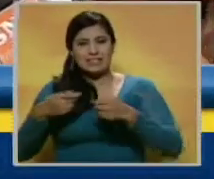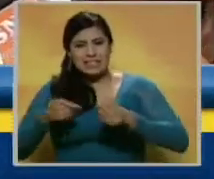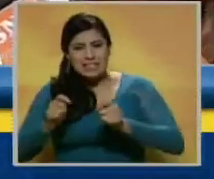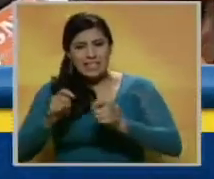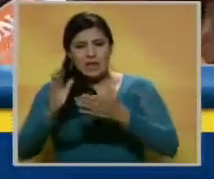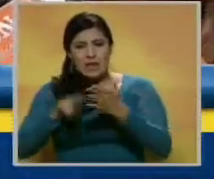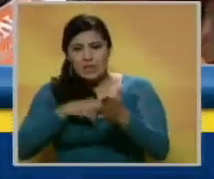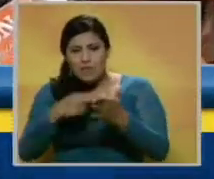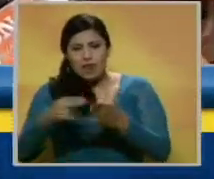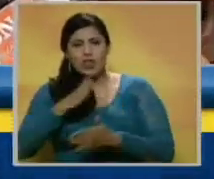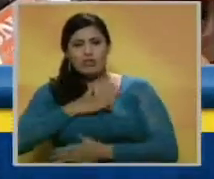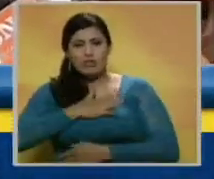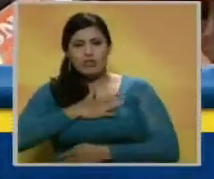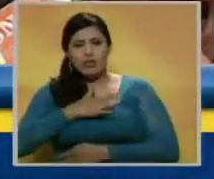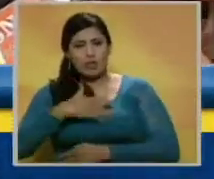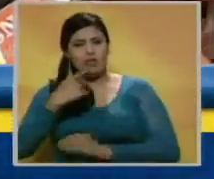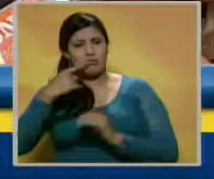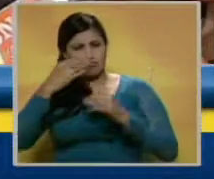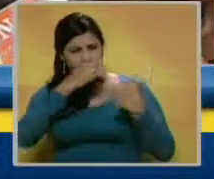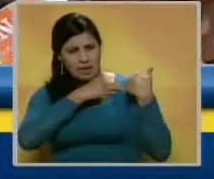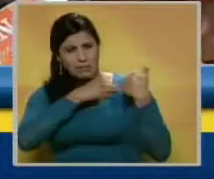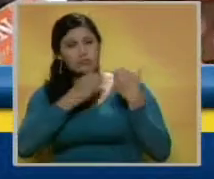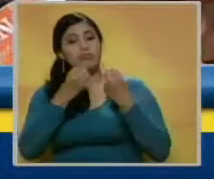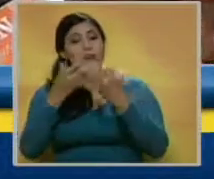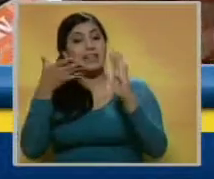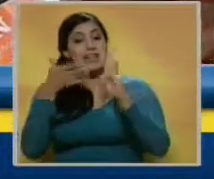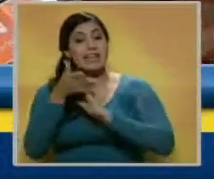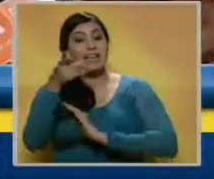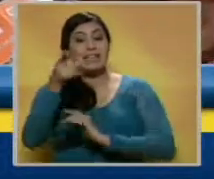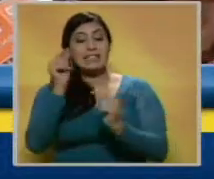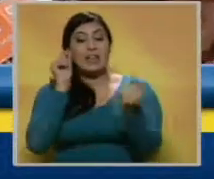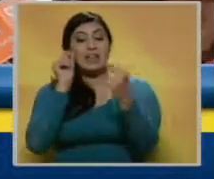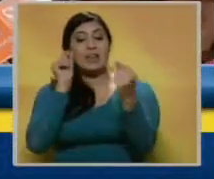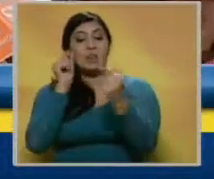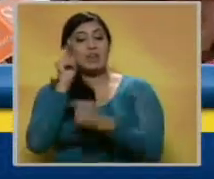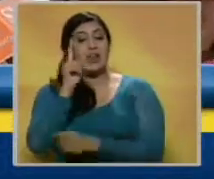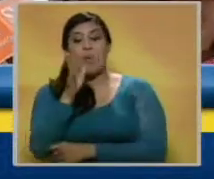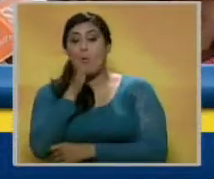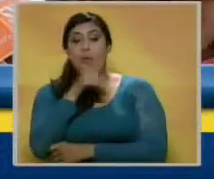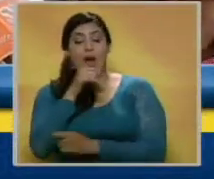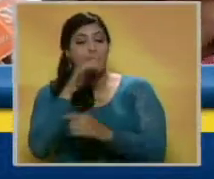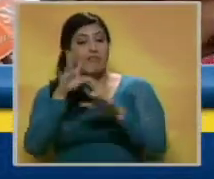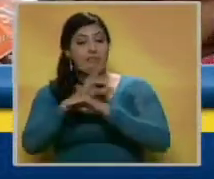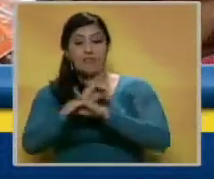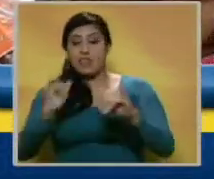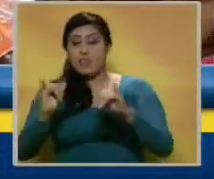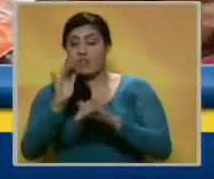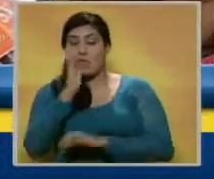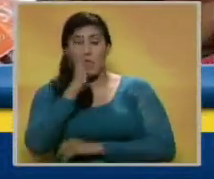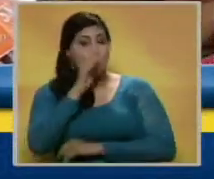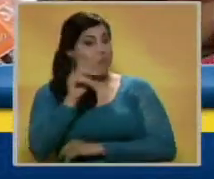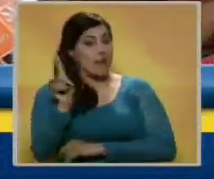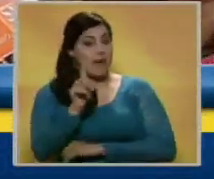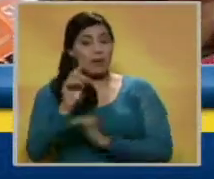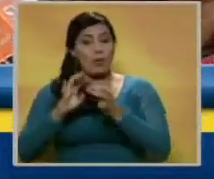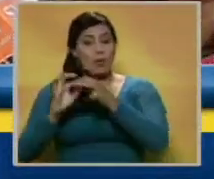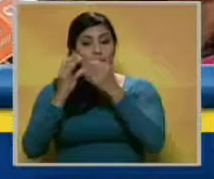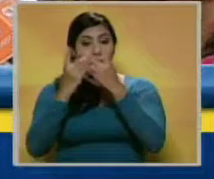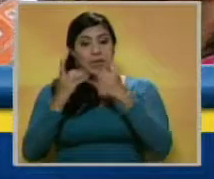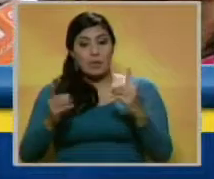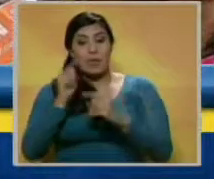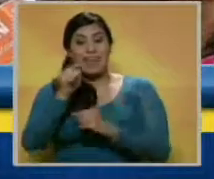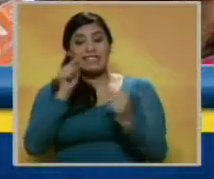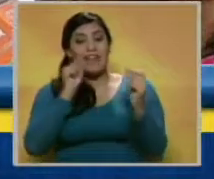de eliminarla. Yo debo decir con absoluta responsabilidad que esa es una discusión que no ha sido concluida en la Unidad Democrática.